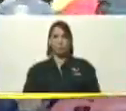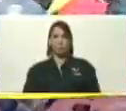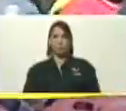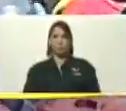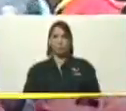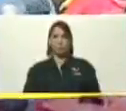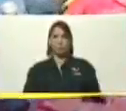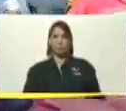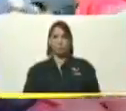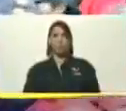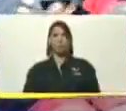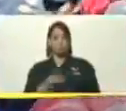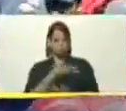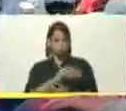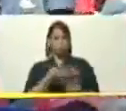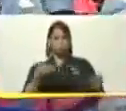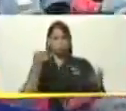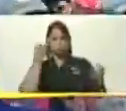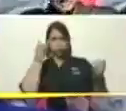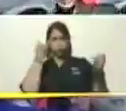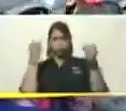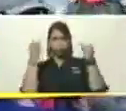Me parece una extraordinaria idea.